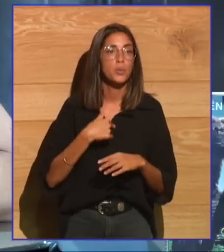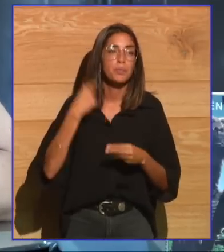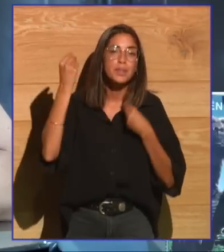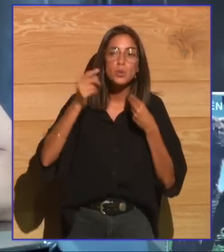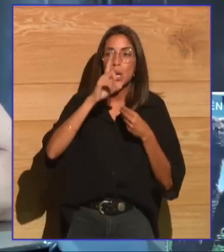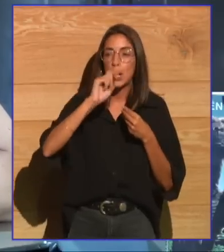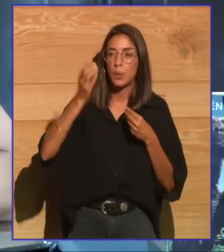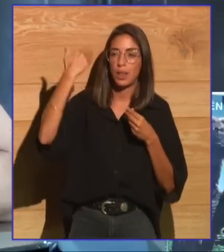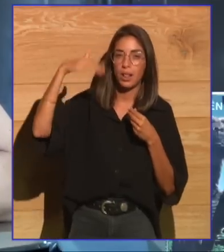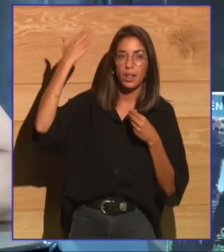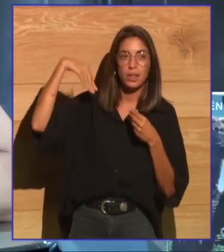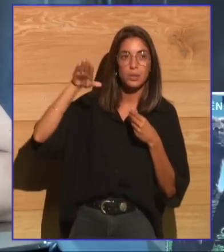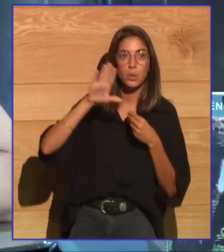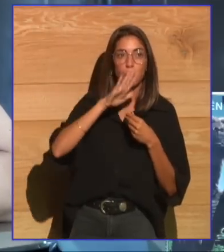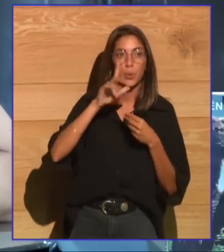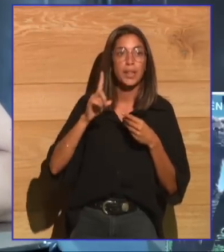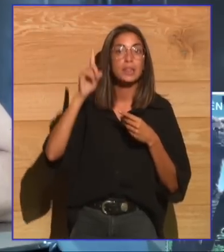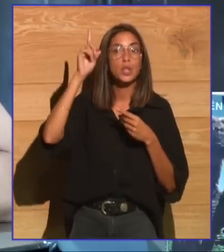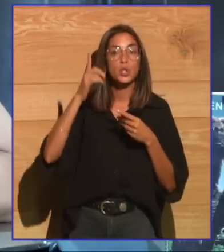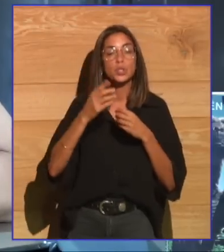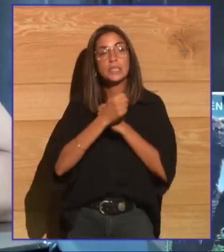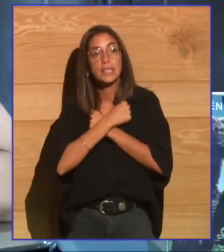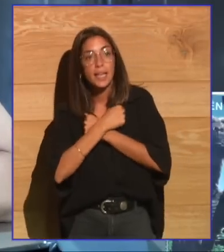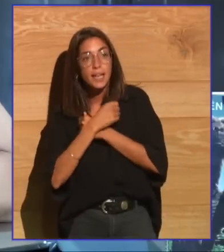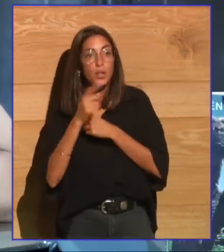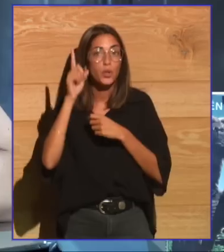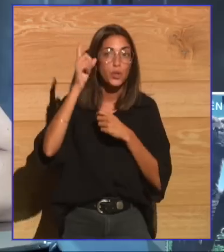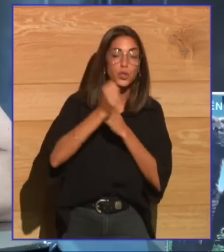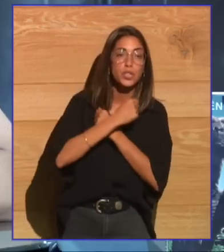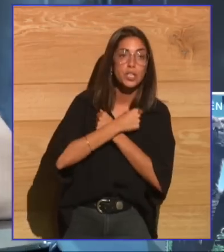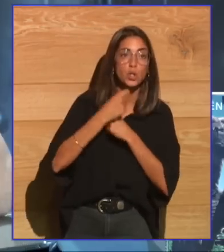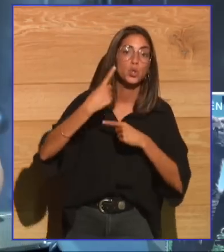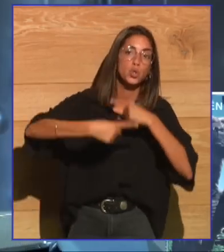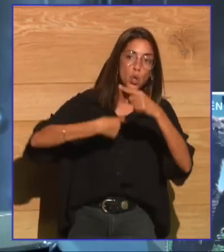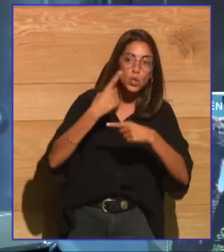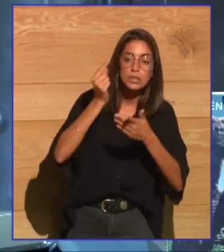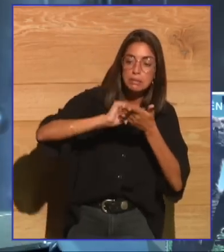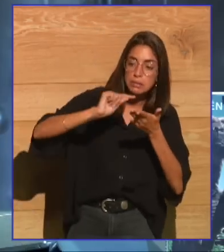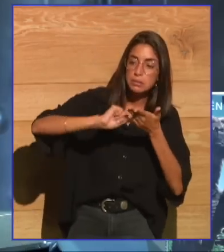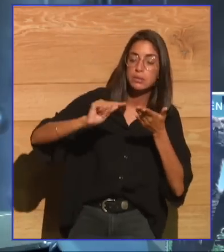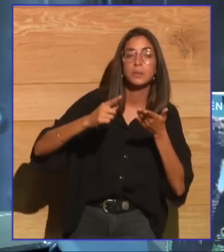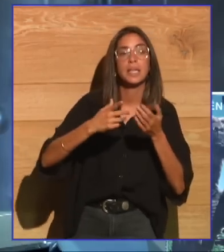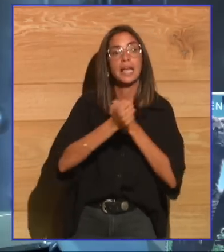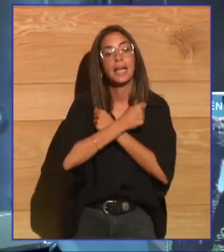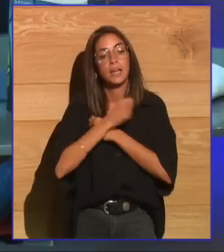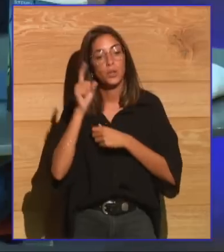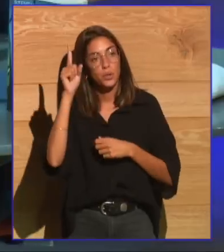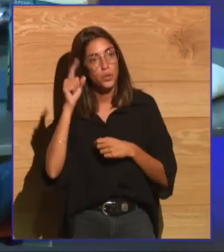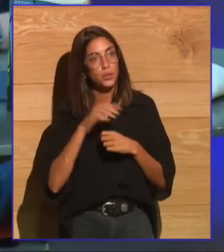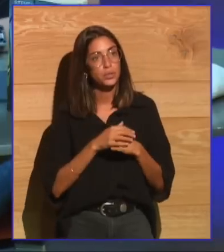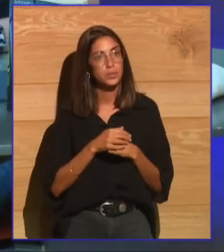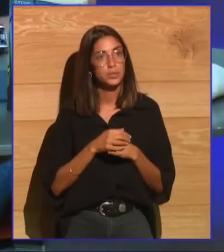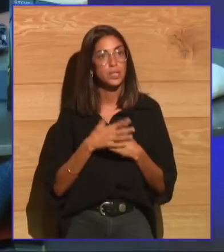antiguo pero recuerdo empezar con el querido dios querido dios creo que empezaba sí verdad como todos los días querido dios la película en esa voz en off como